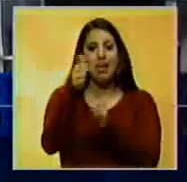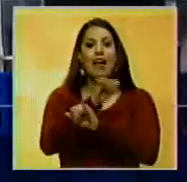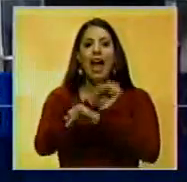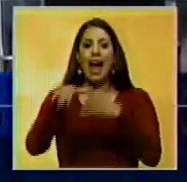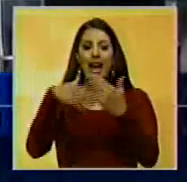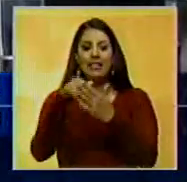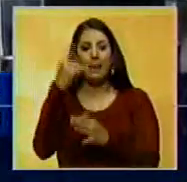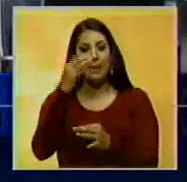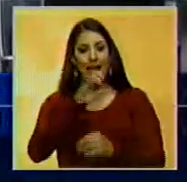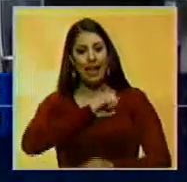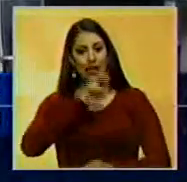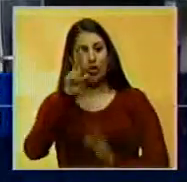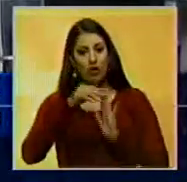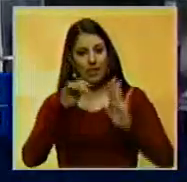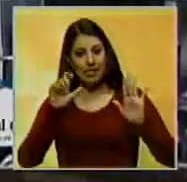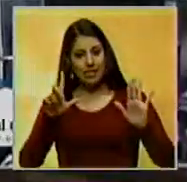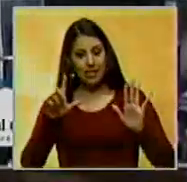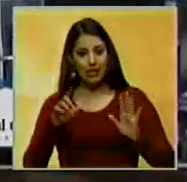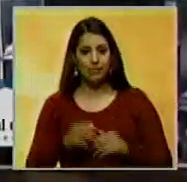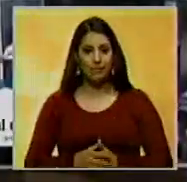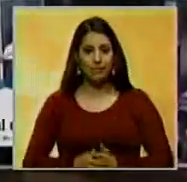el primero de enero de 2019